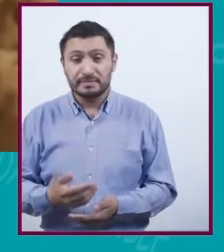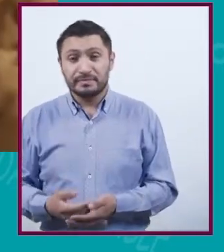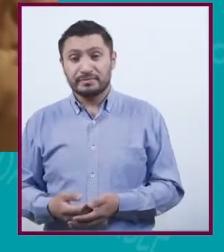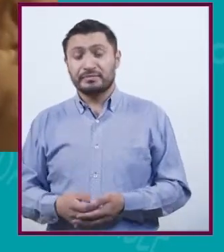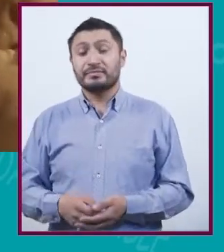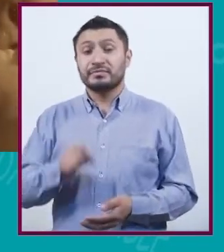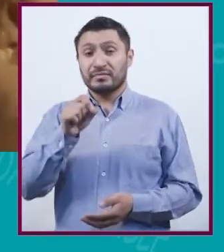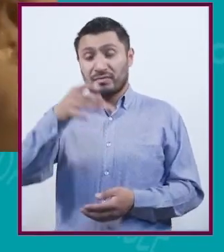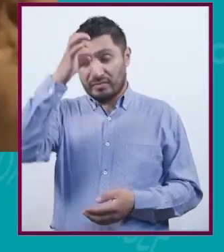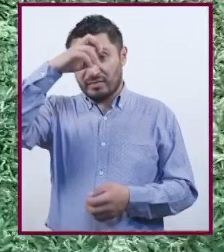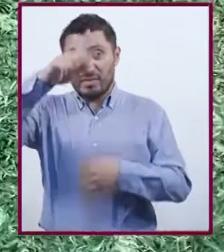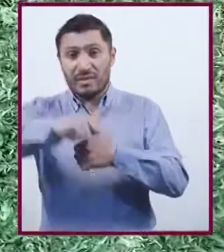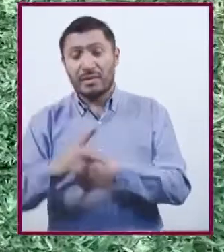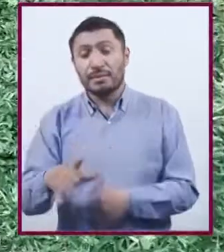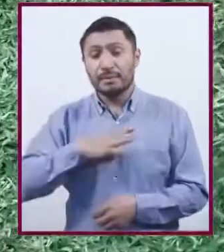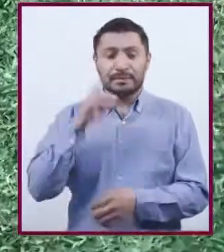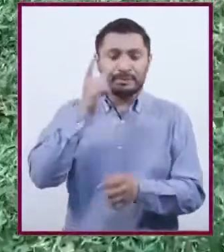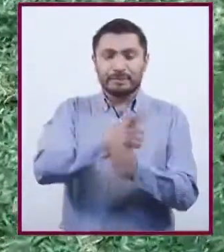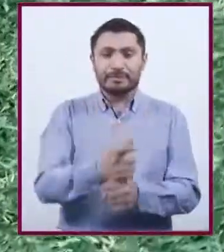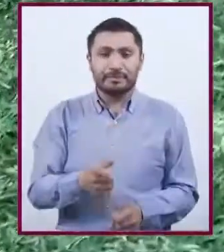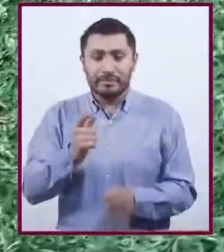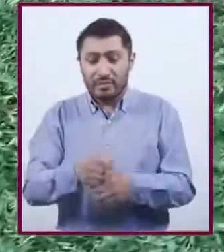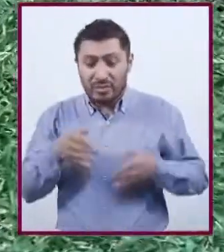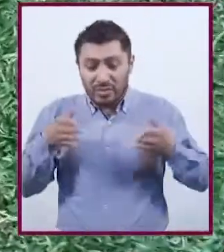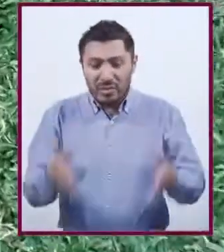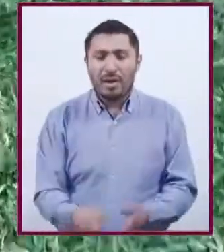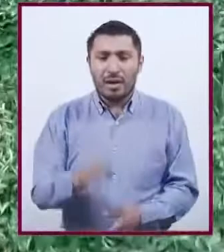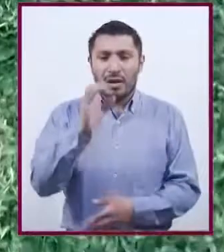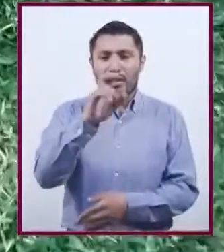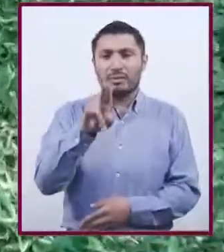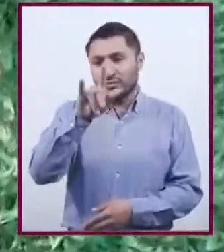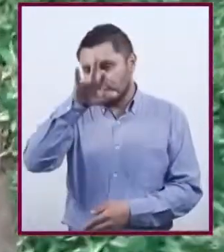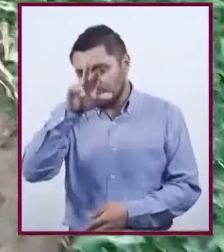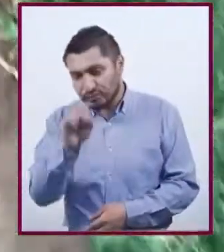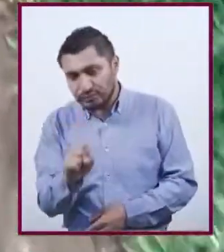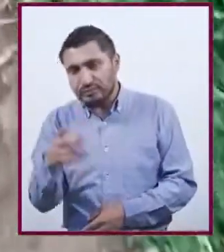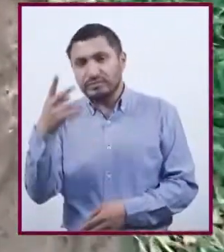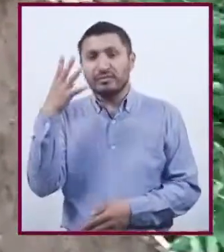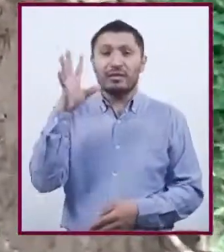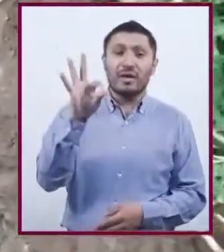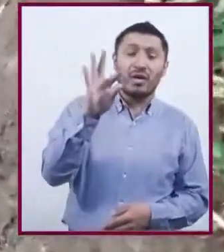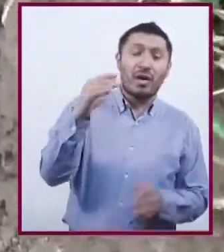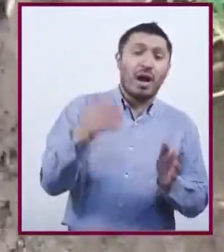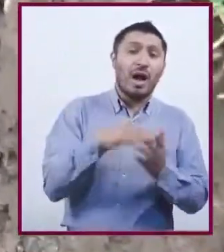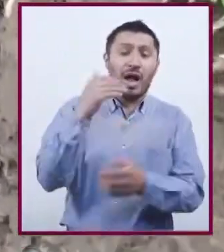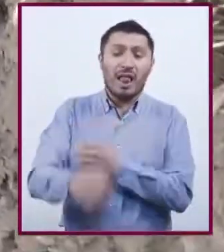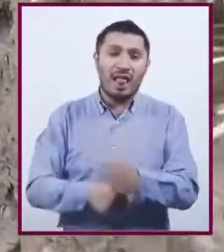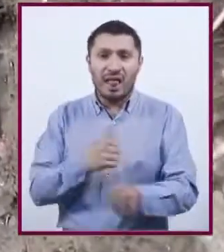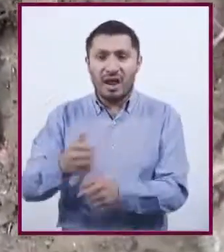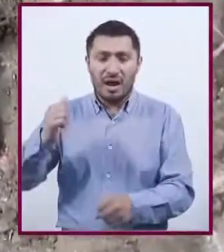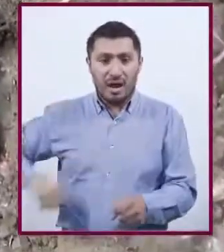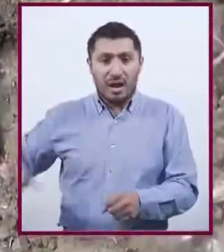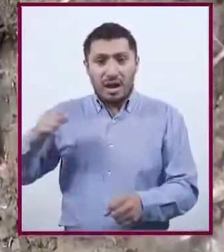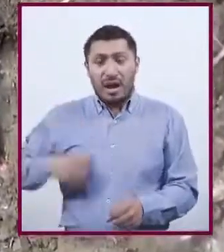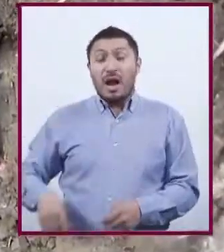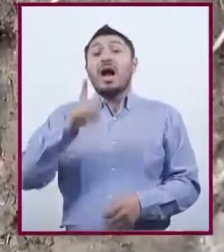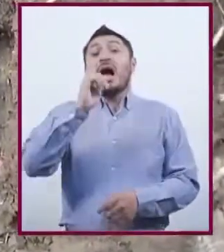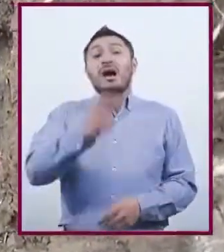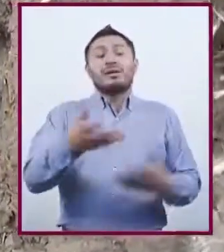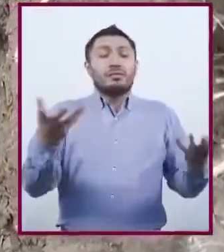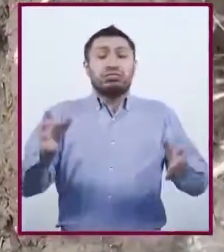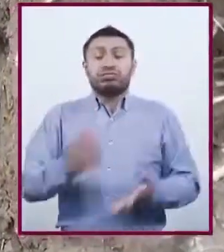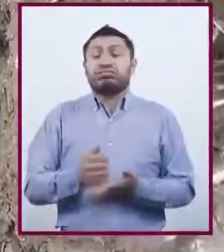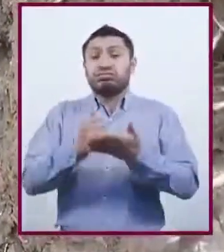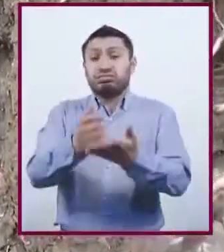de algunas ofrendas. Además, en Europa han encontrado enterramientos en cuevas de 40.000 años de